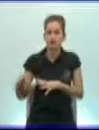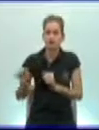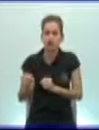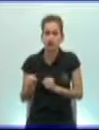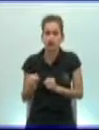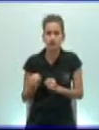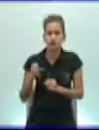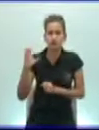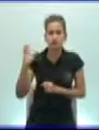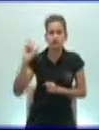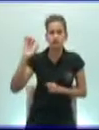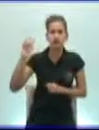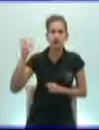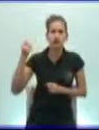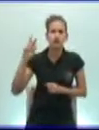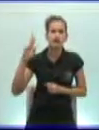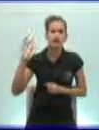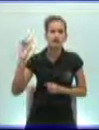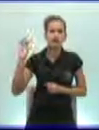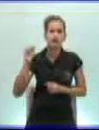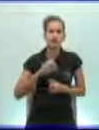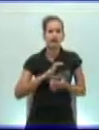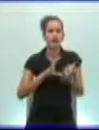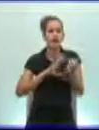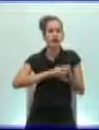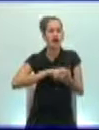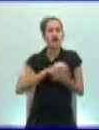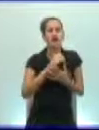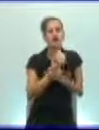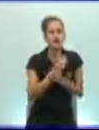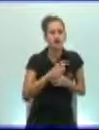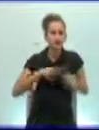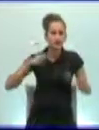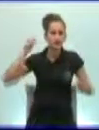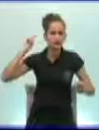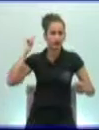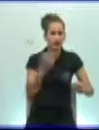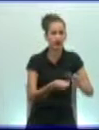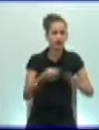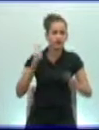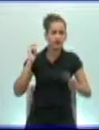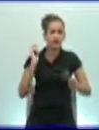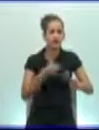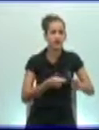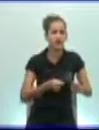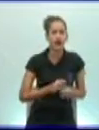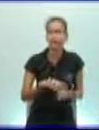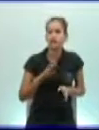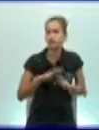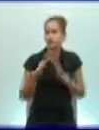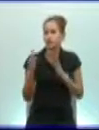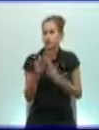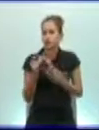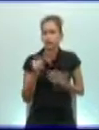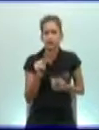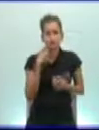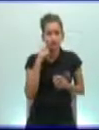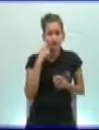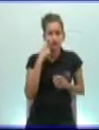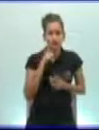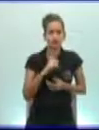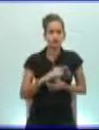de cadenas y allí le daban una buena tunda de latigazos, delante de toda la dotación, para que sirviera de